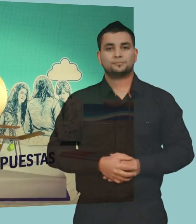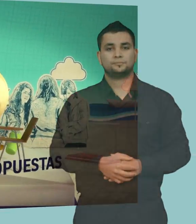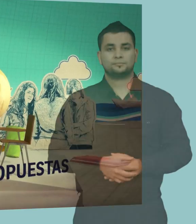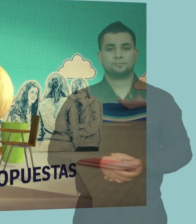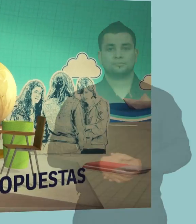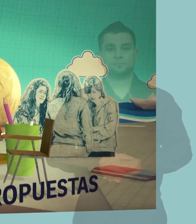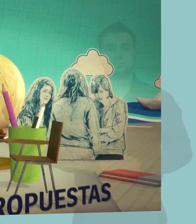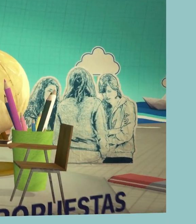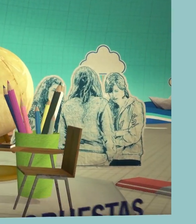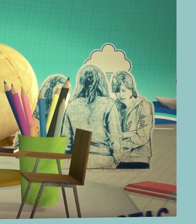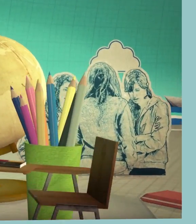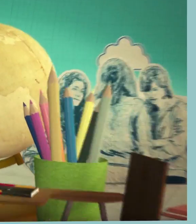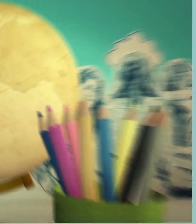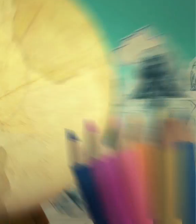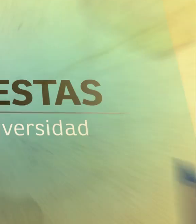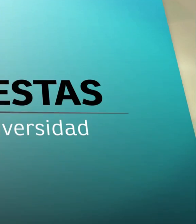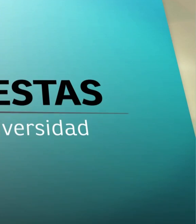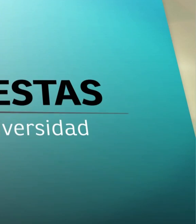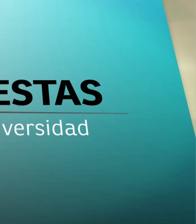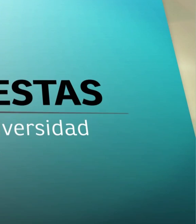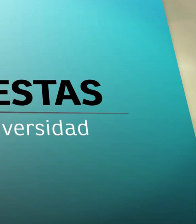Música Música Música